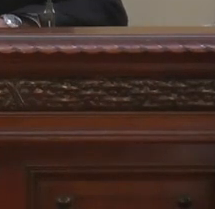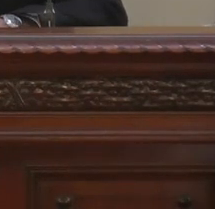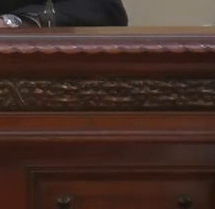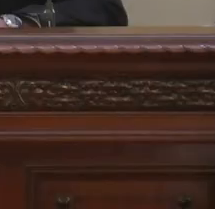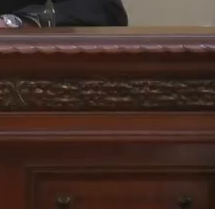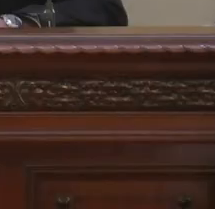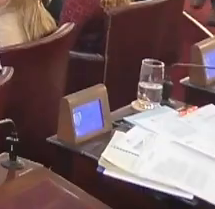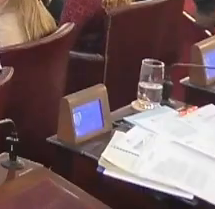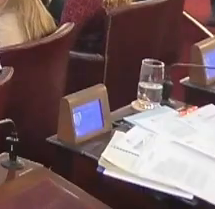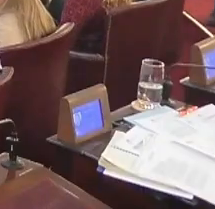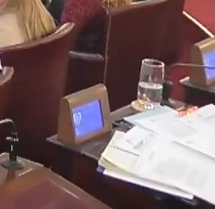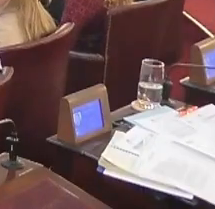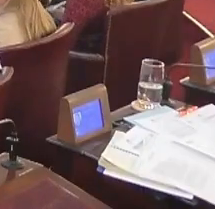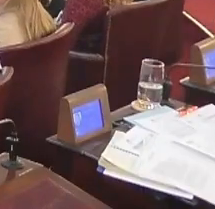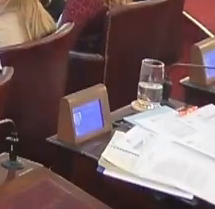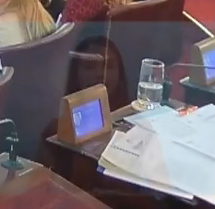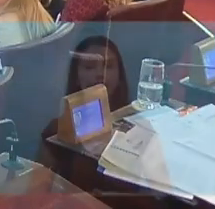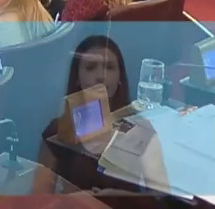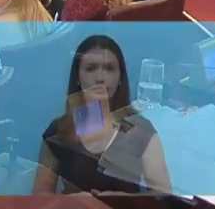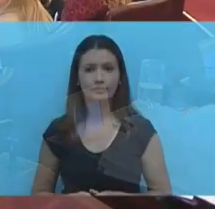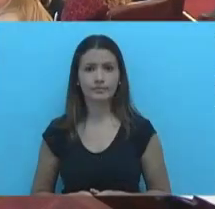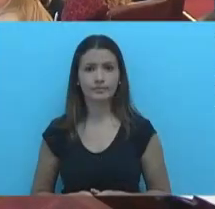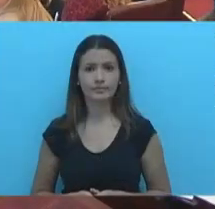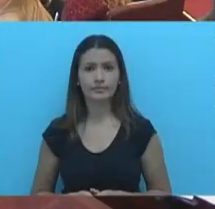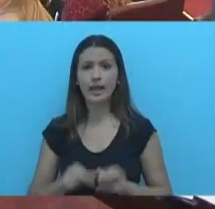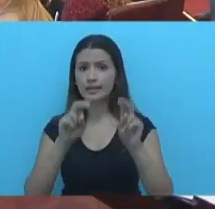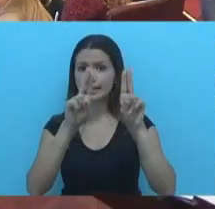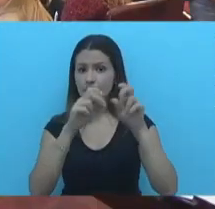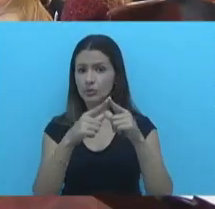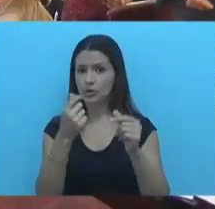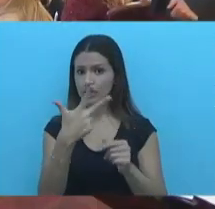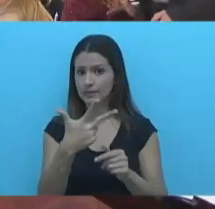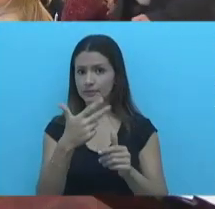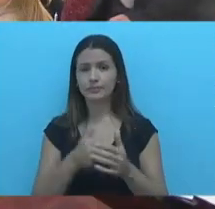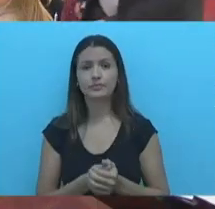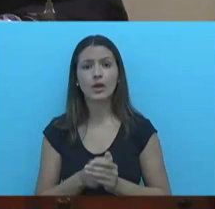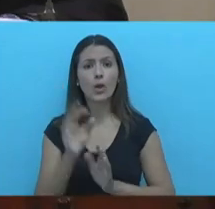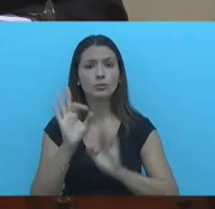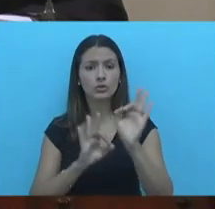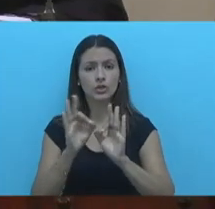la preferencia por una sesión, aprobado. Preferencia número 3. Proyecto